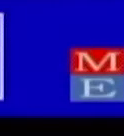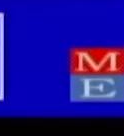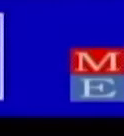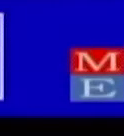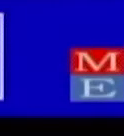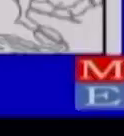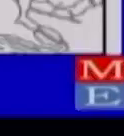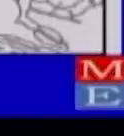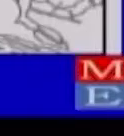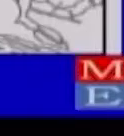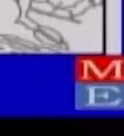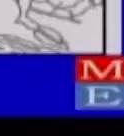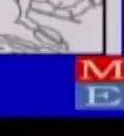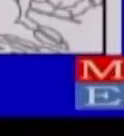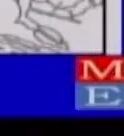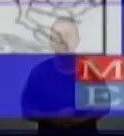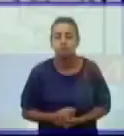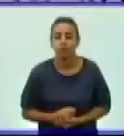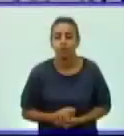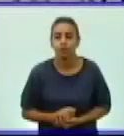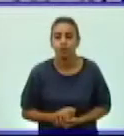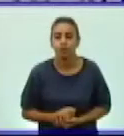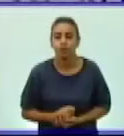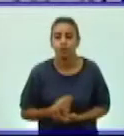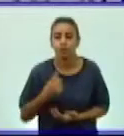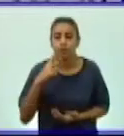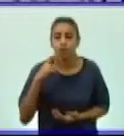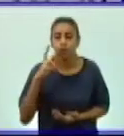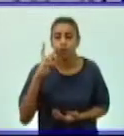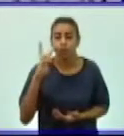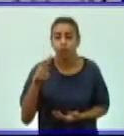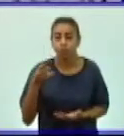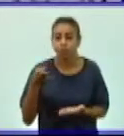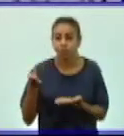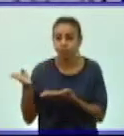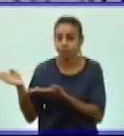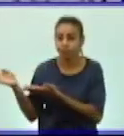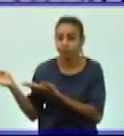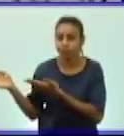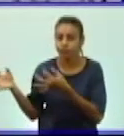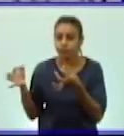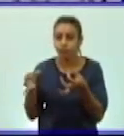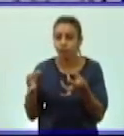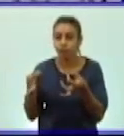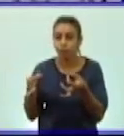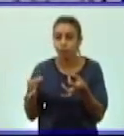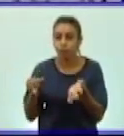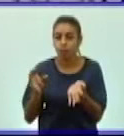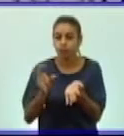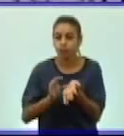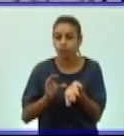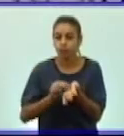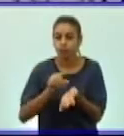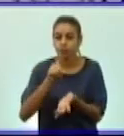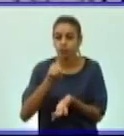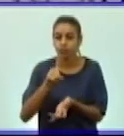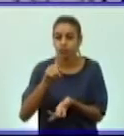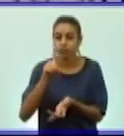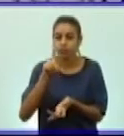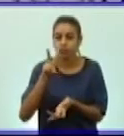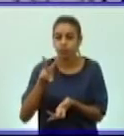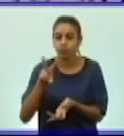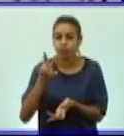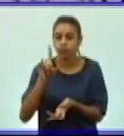Vean en su página 129 del libro de texto. el desmembramiento del Estado de la URSS. Trajo